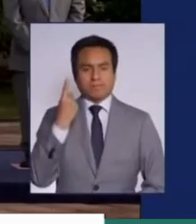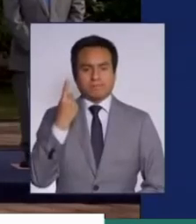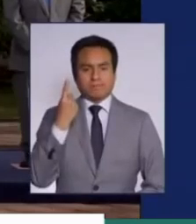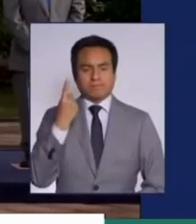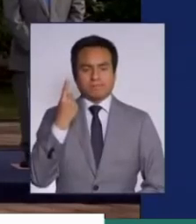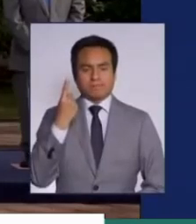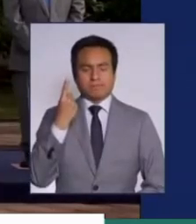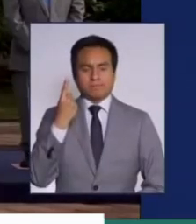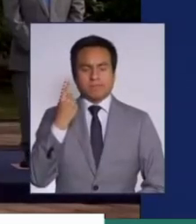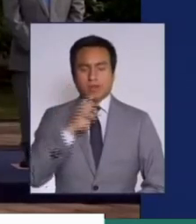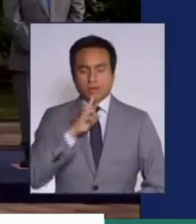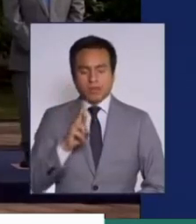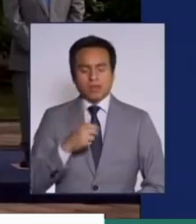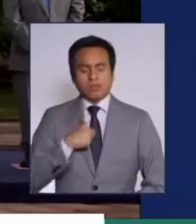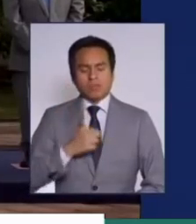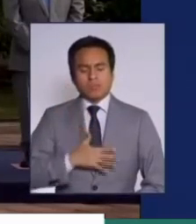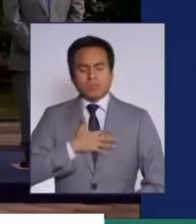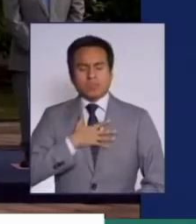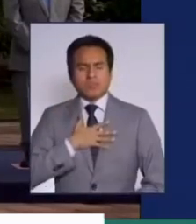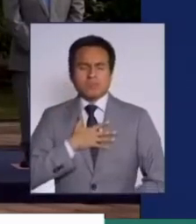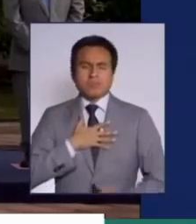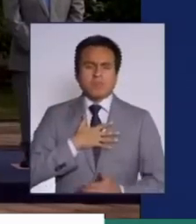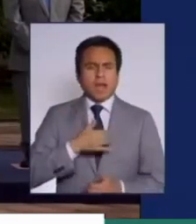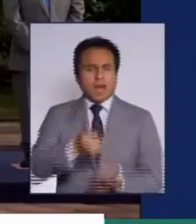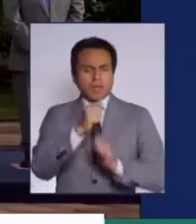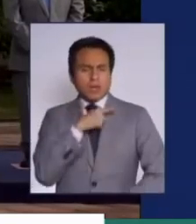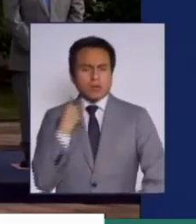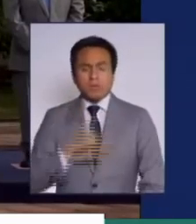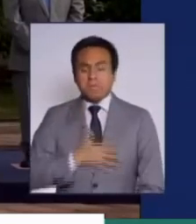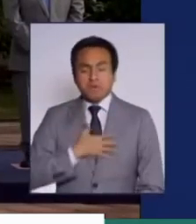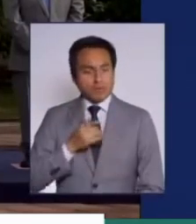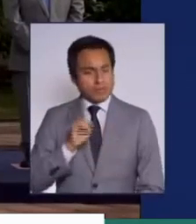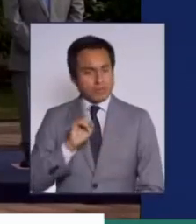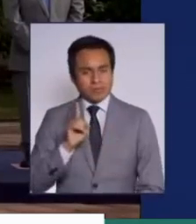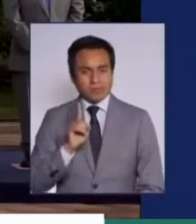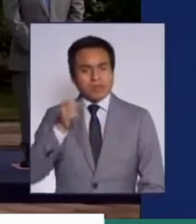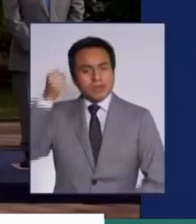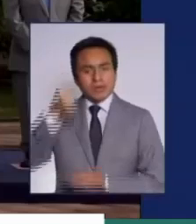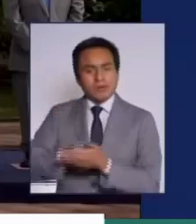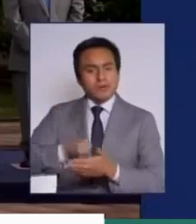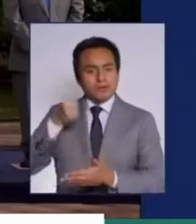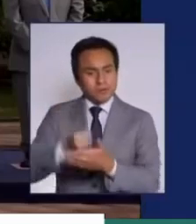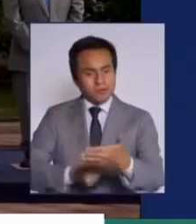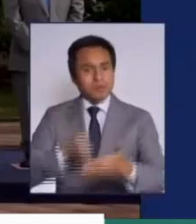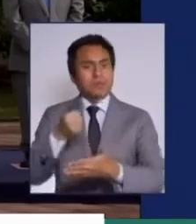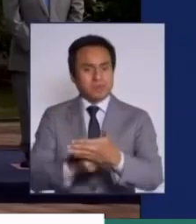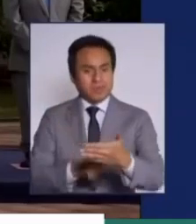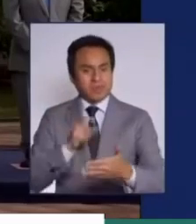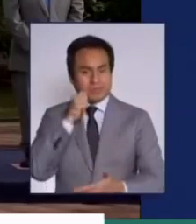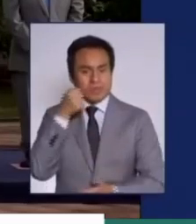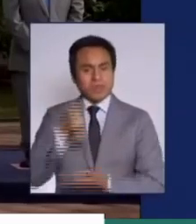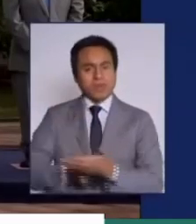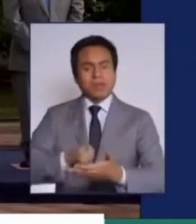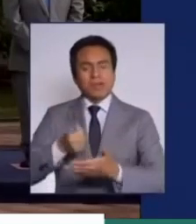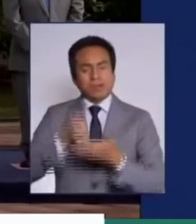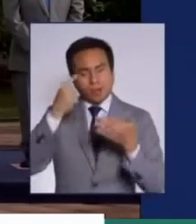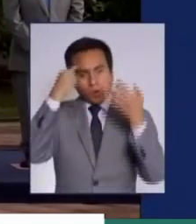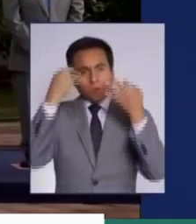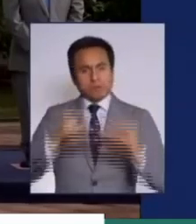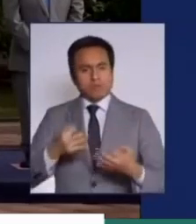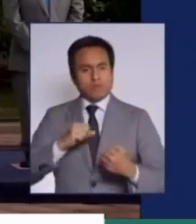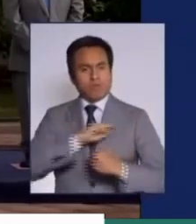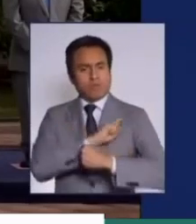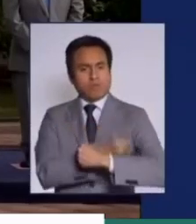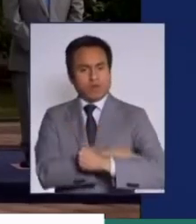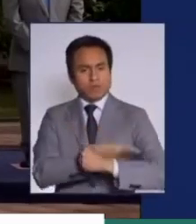haberse preocupado antes. ¿Cómo va a ser justo que una persona, un adulto mayor, con enfermedades, esté ganando